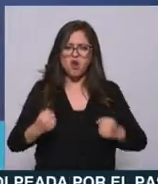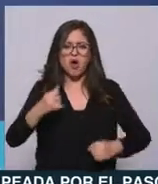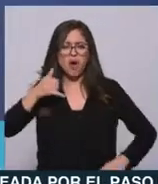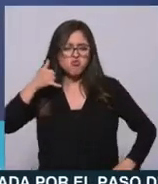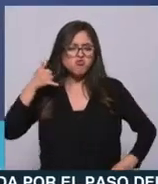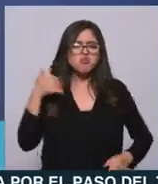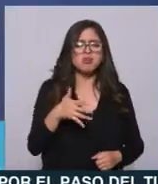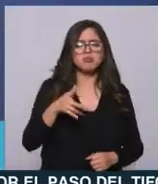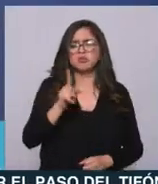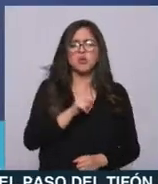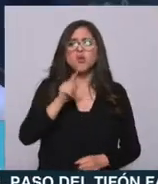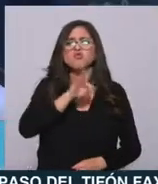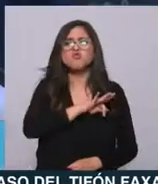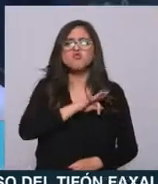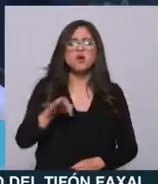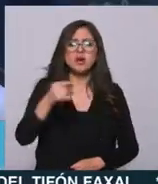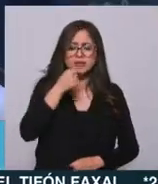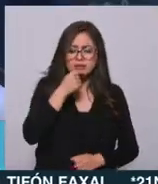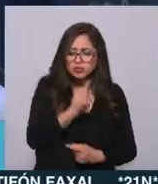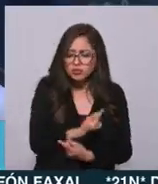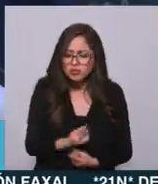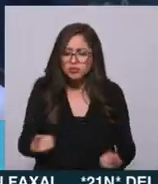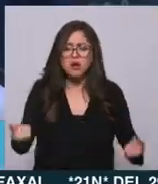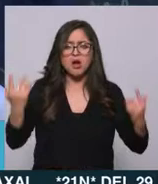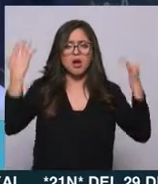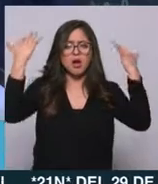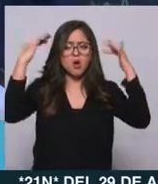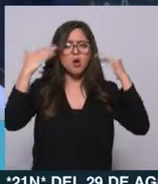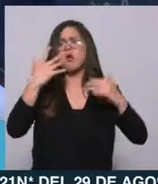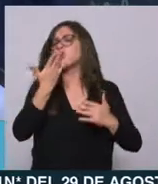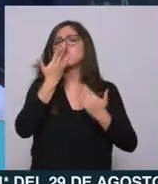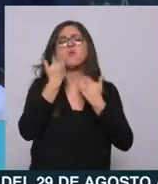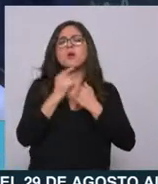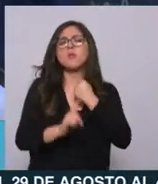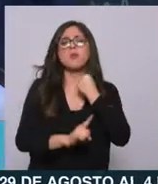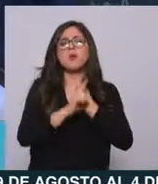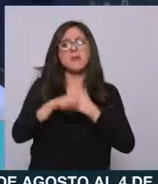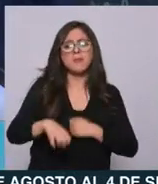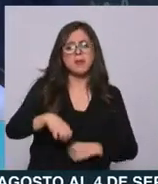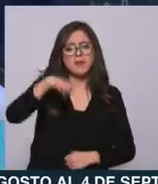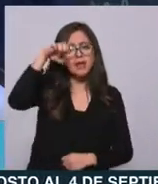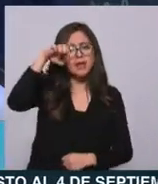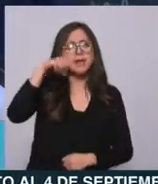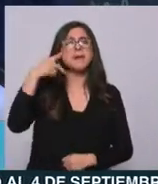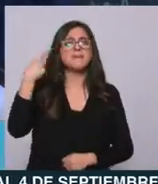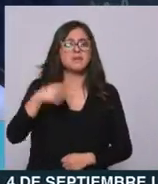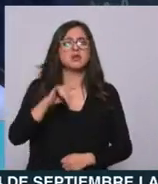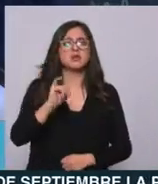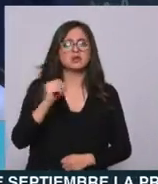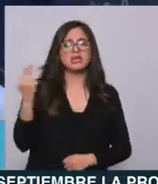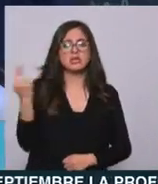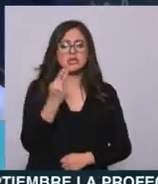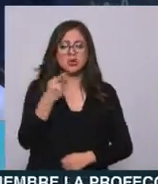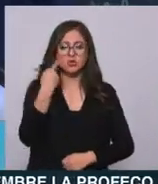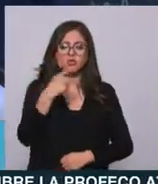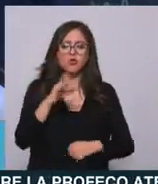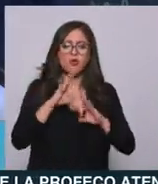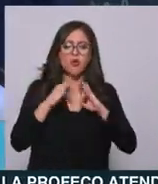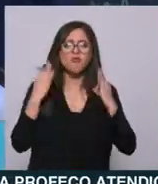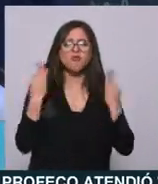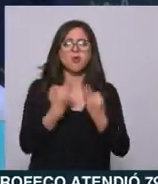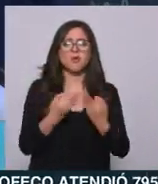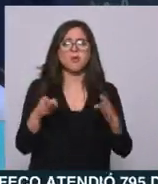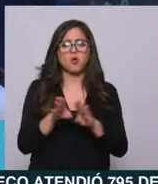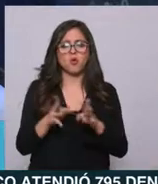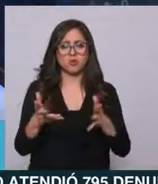desde chiquitos hasta grandes, no hay ningún problema de edad. Pero sí requiere de una buena técnica. ¿Y tú nos vas a enseñar? Ustedes nos